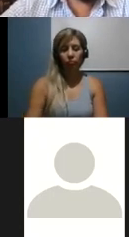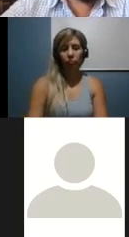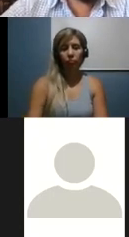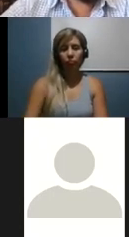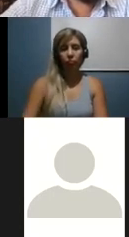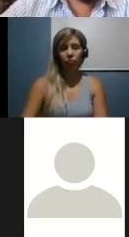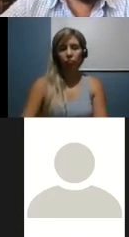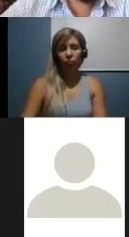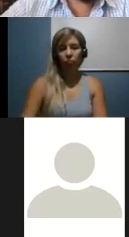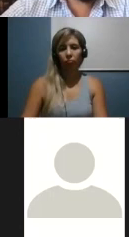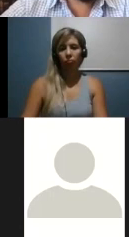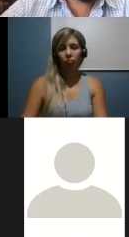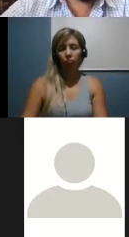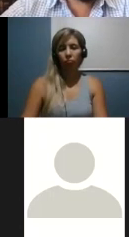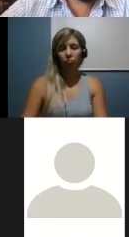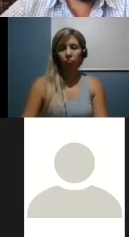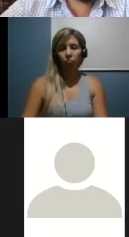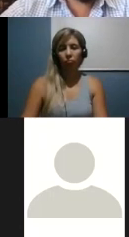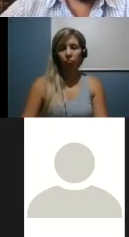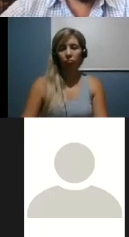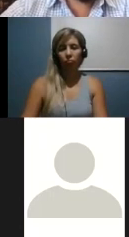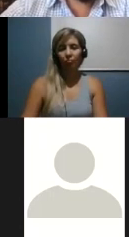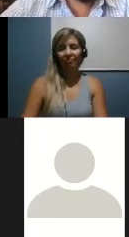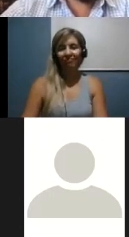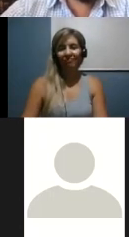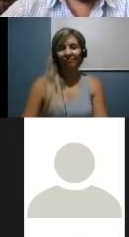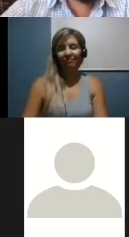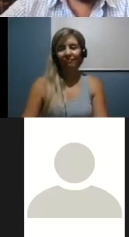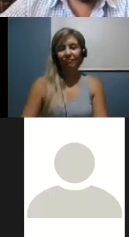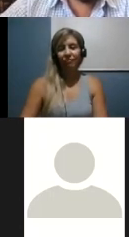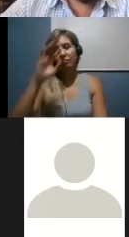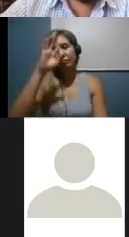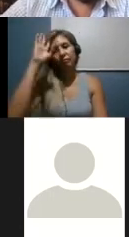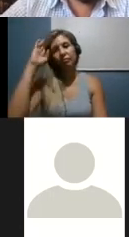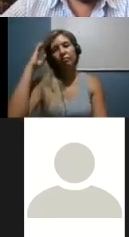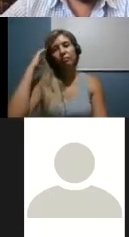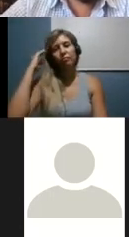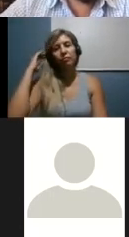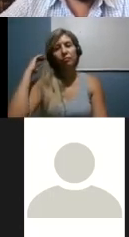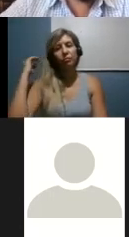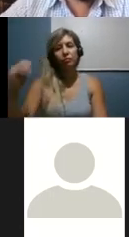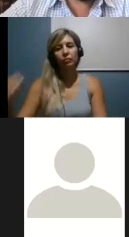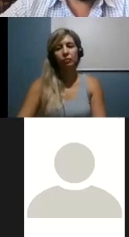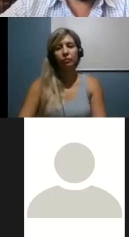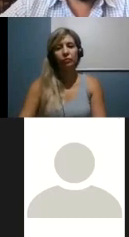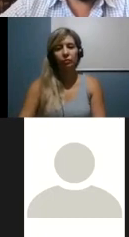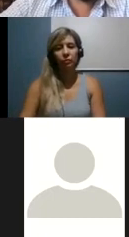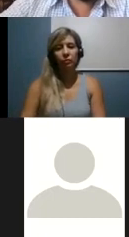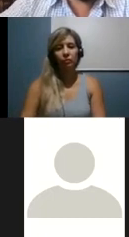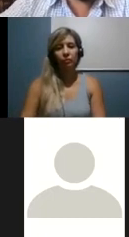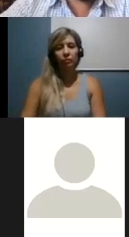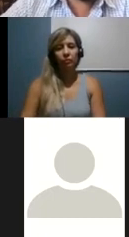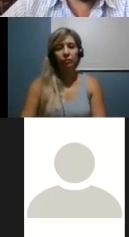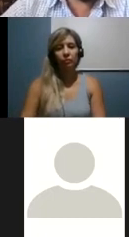¿sí? Este mundo Bani, o lo que llamamos la nueva normalidad. Nosotros tomamos como referencia ahí a Salanova y Martínez.